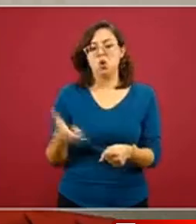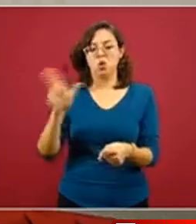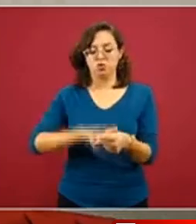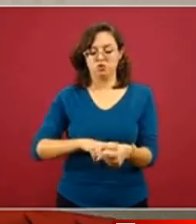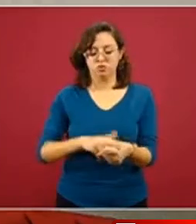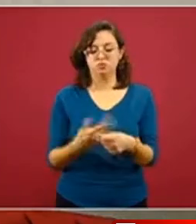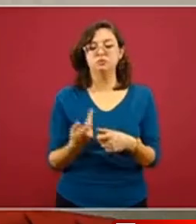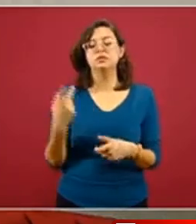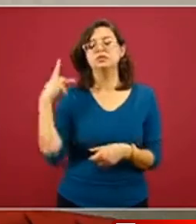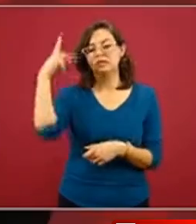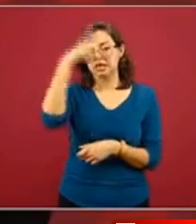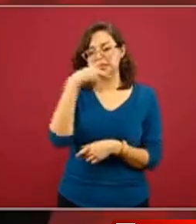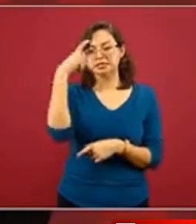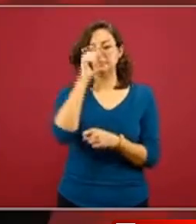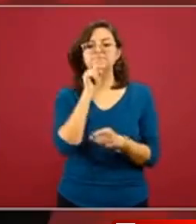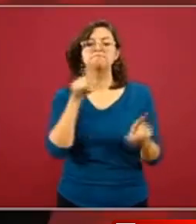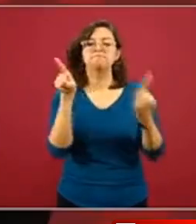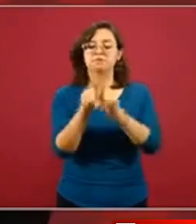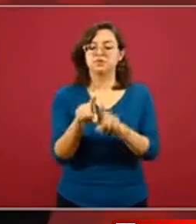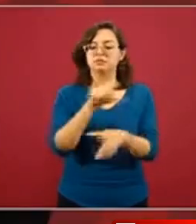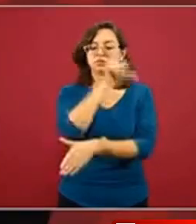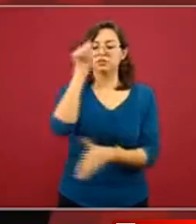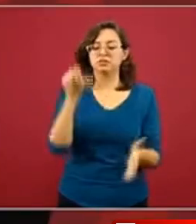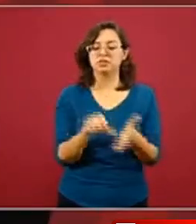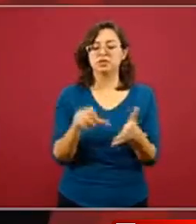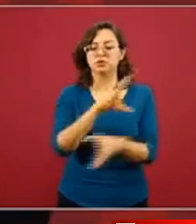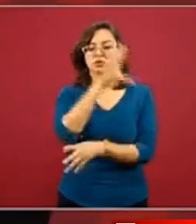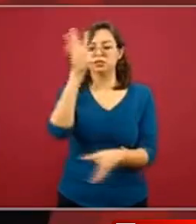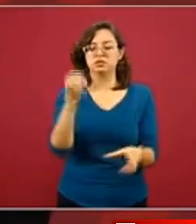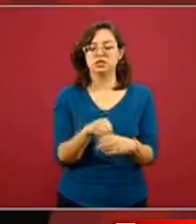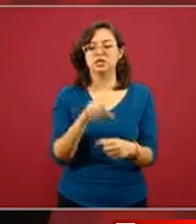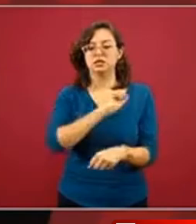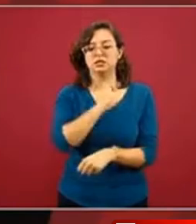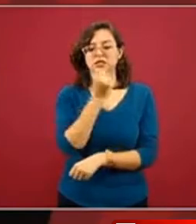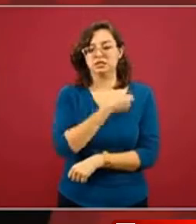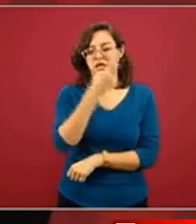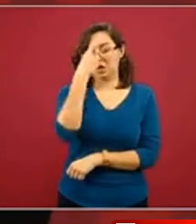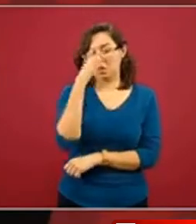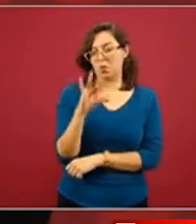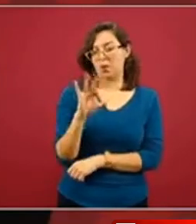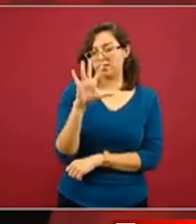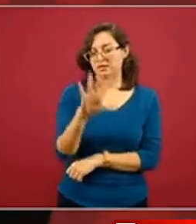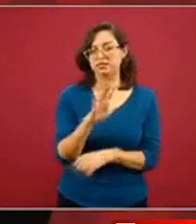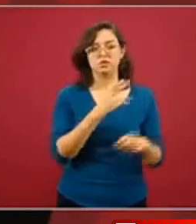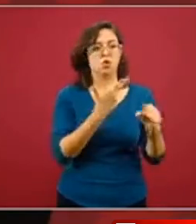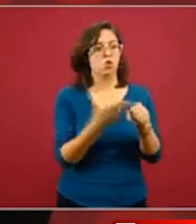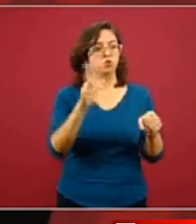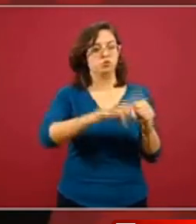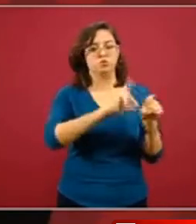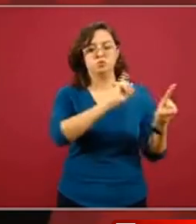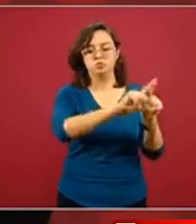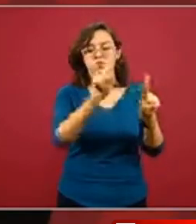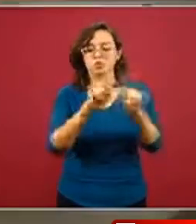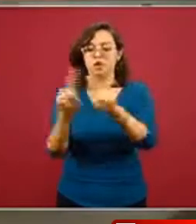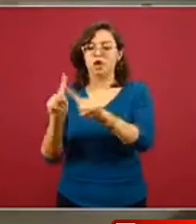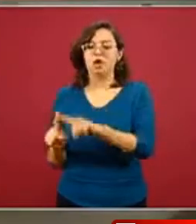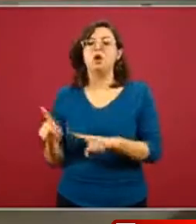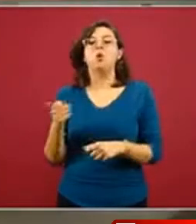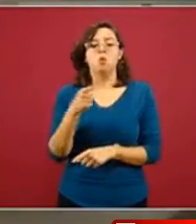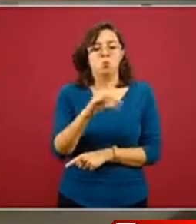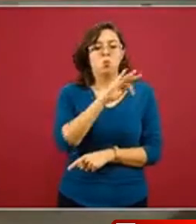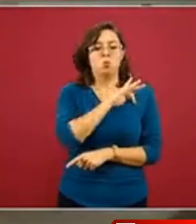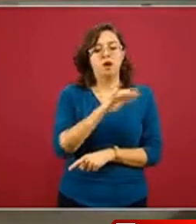psiquiátricos y en los centros integrales de salud mental, los 45 que hay en el país. Está disponible la Línea